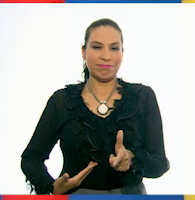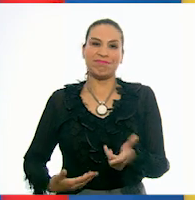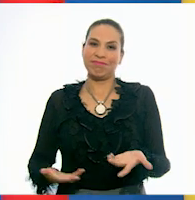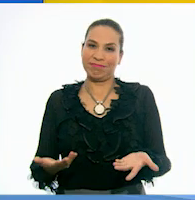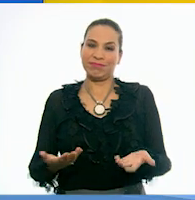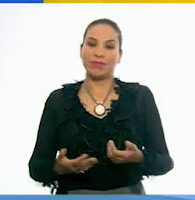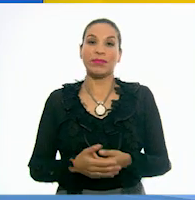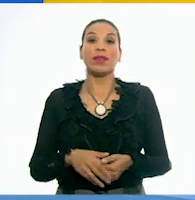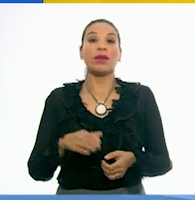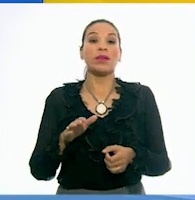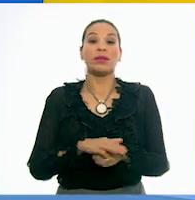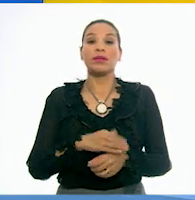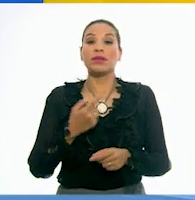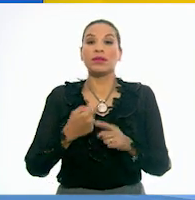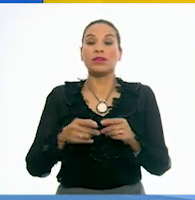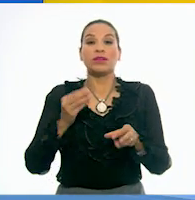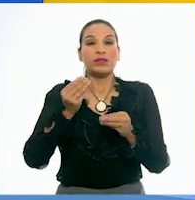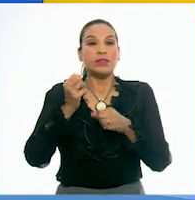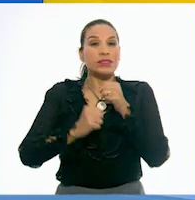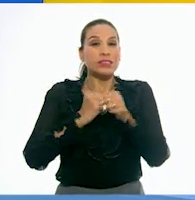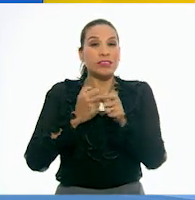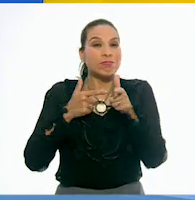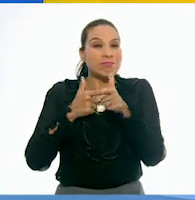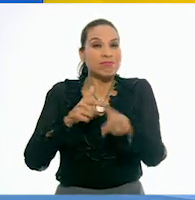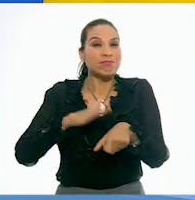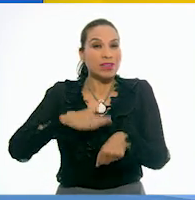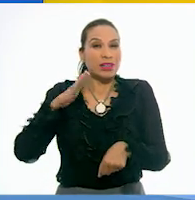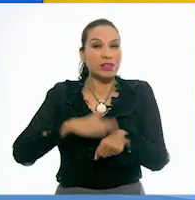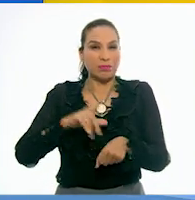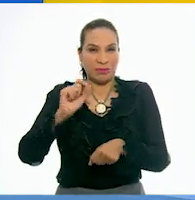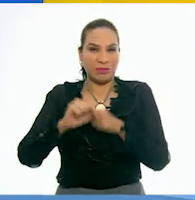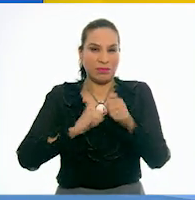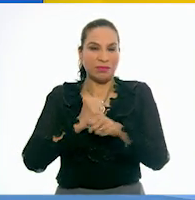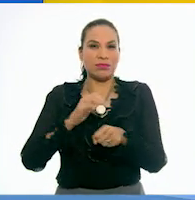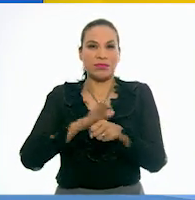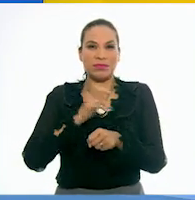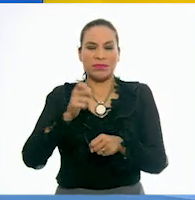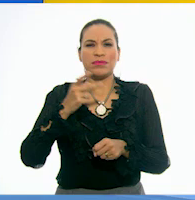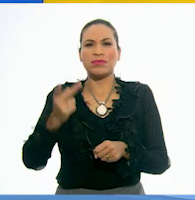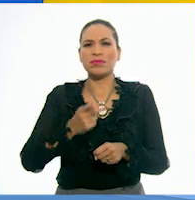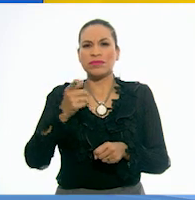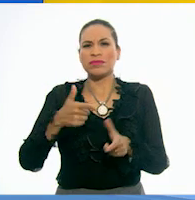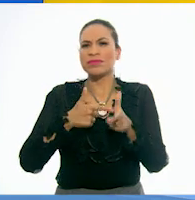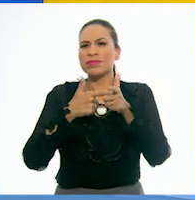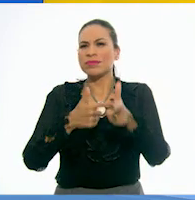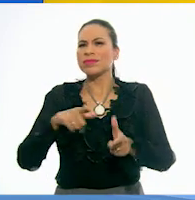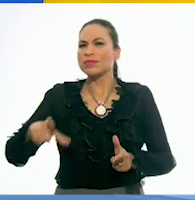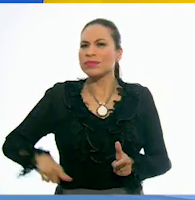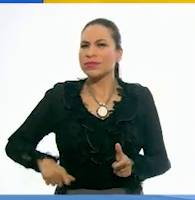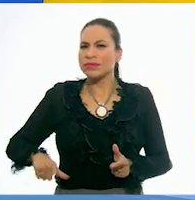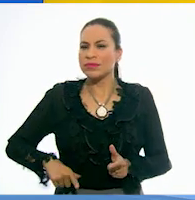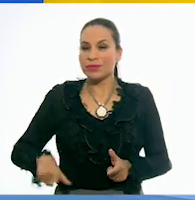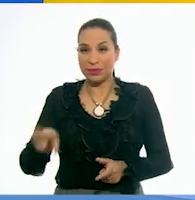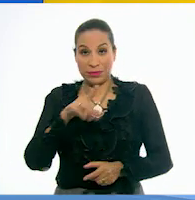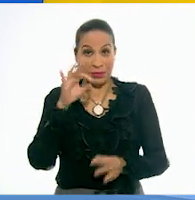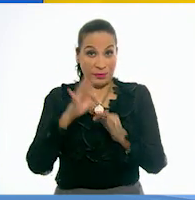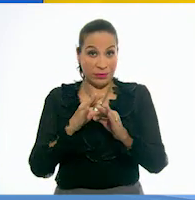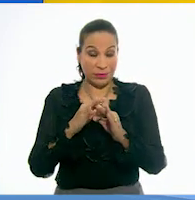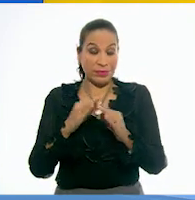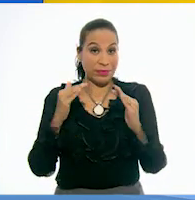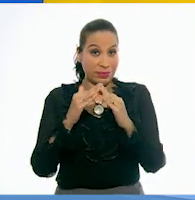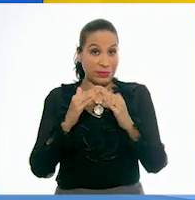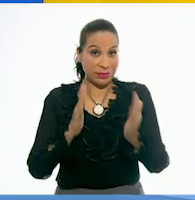es, por 20 años más, Jenny. Y es por eso que nuestra siguiente pregunta trata sobre su permanencia en el gobierno. ¿Están listos ahí en